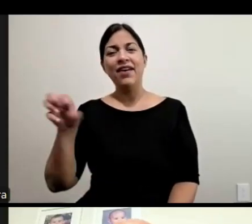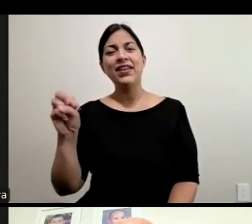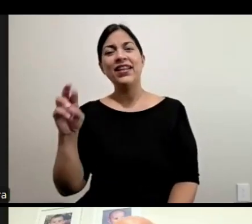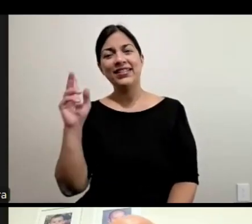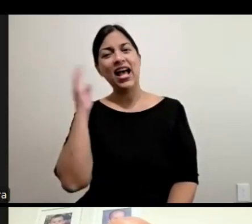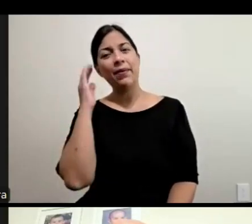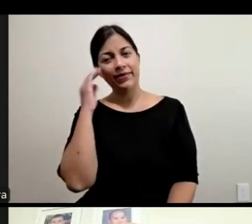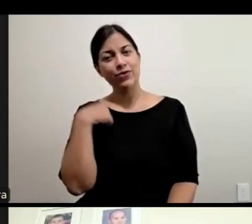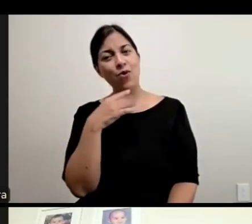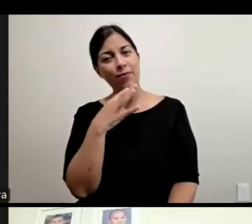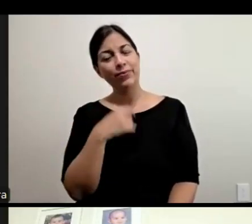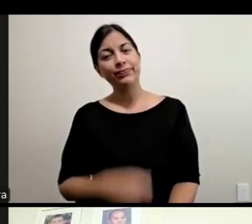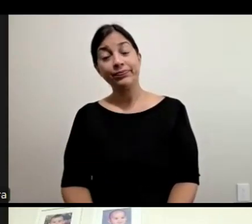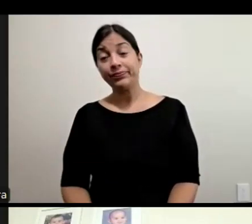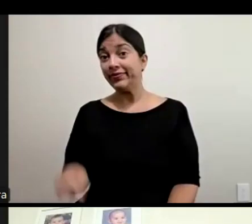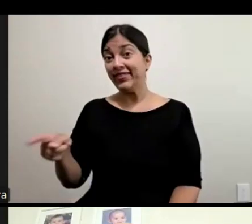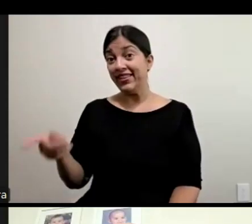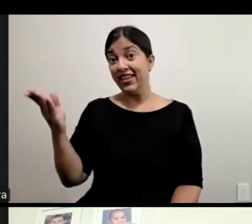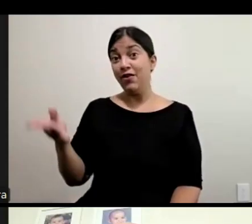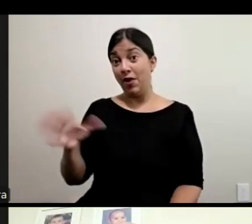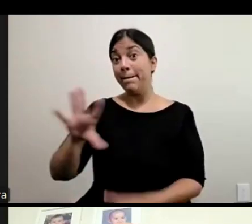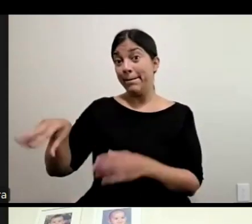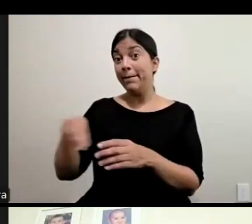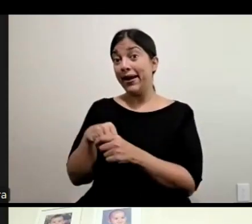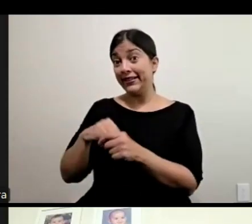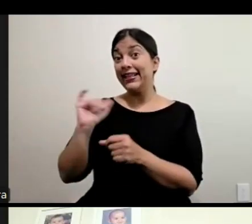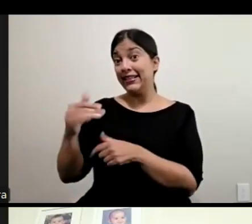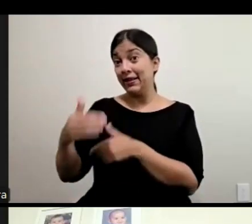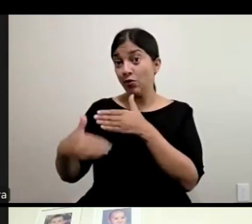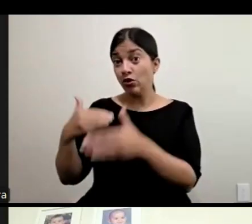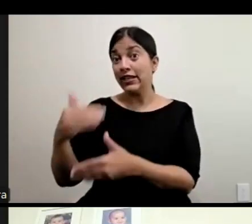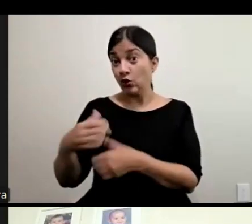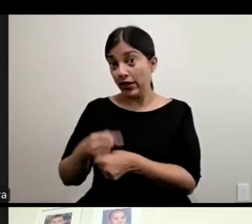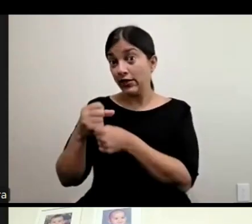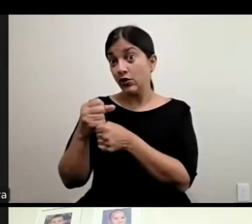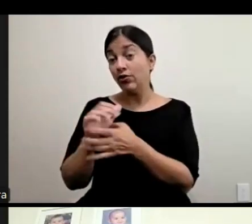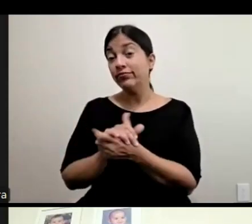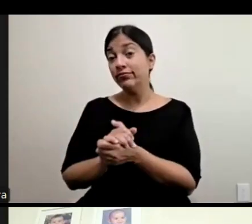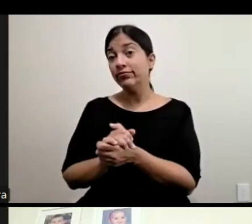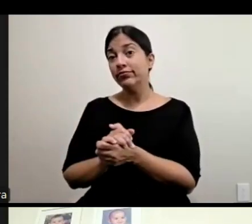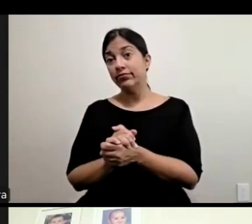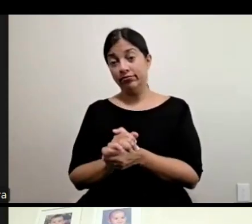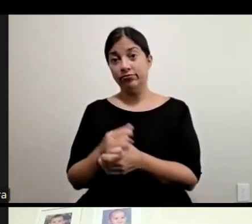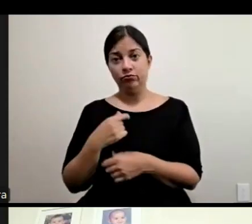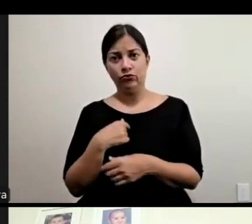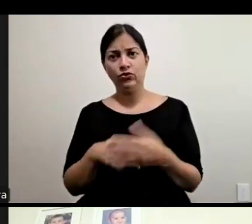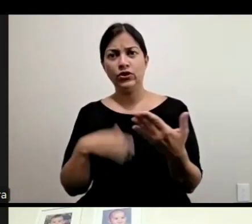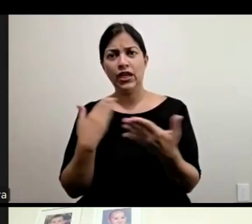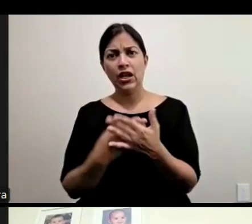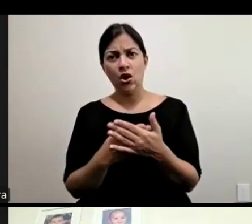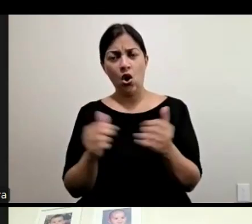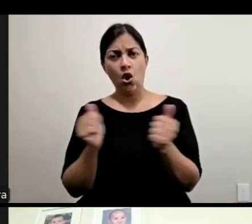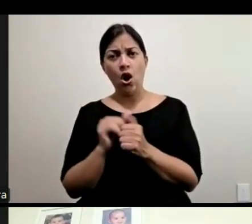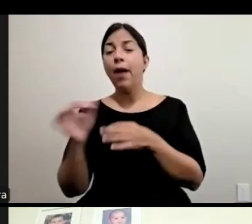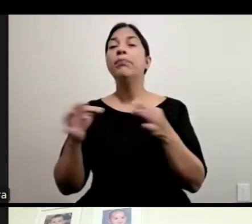Porque él fue parte de ese proceso de creación. Porque originalmente Cuando yo llegué con esa partitura, yo, ok,